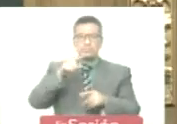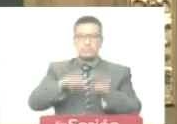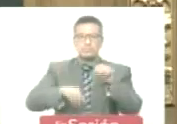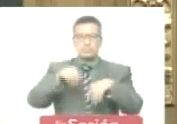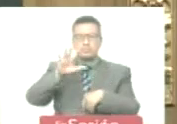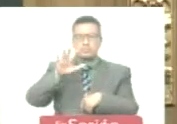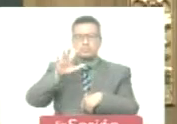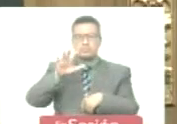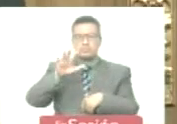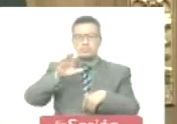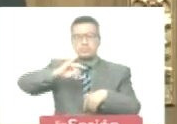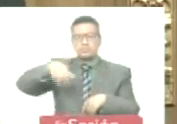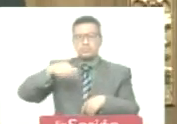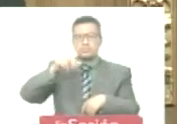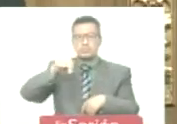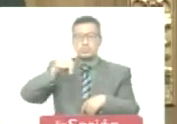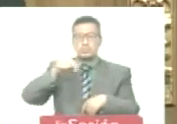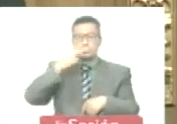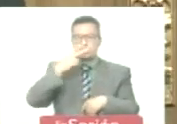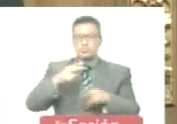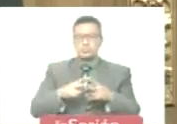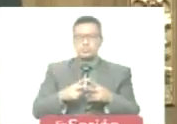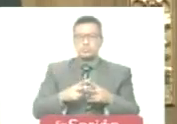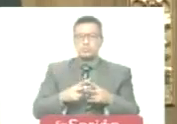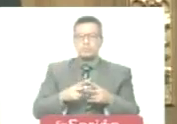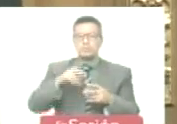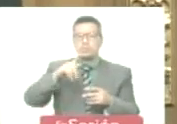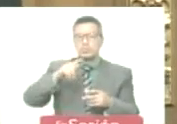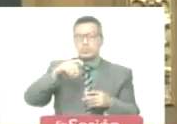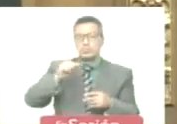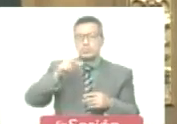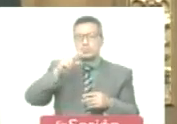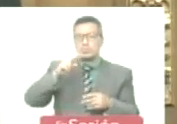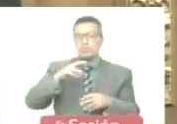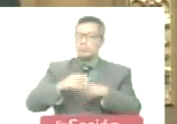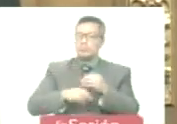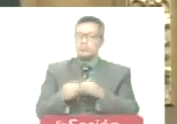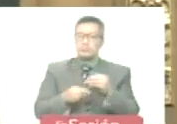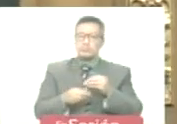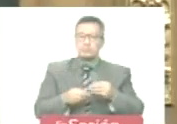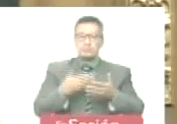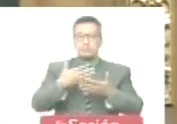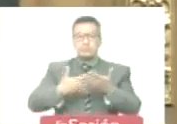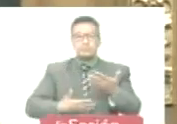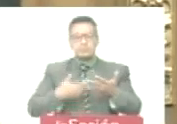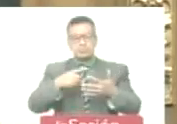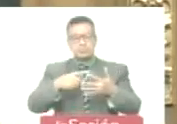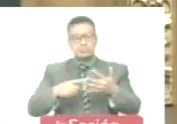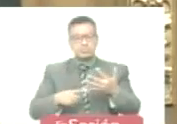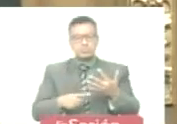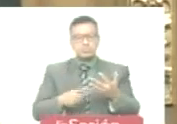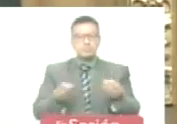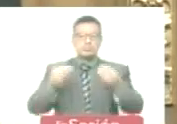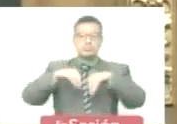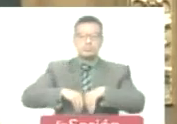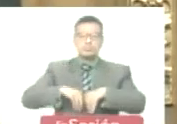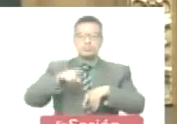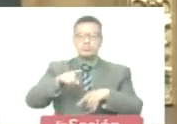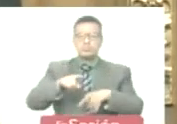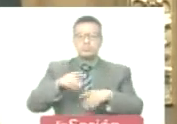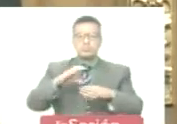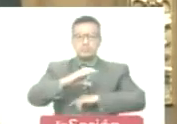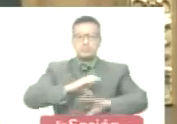15 de junio a la República, a Qatar, donde hizo una gran cantidad de acuerdos, entre ellos entre